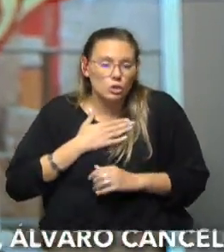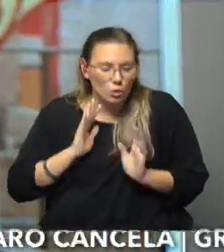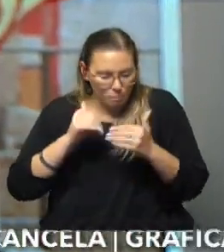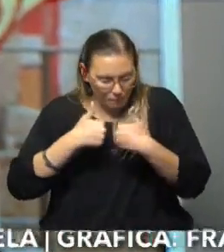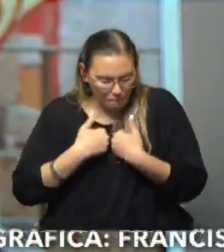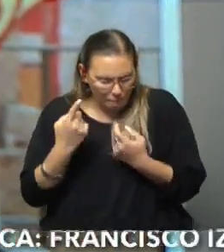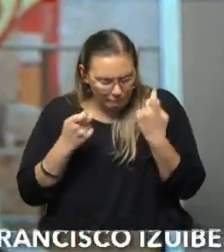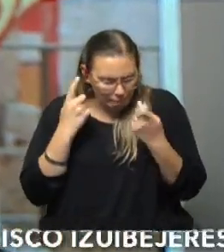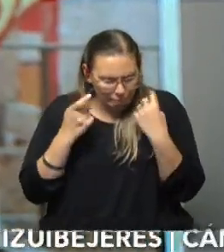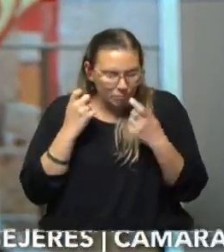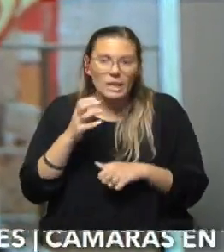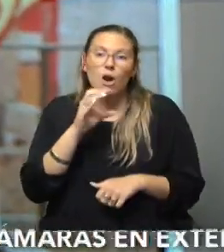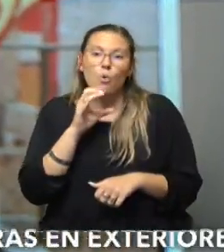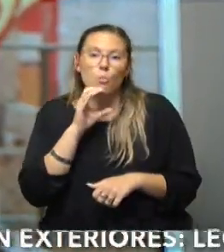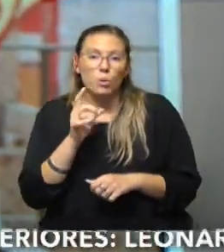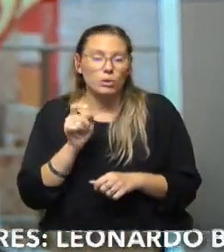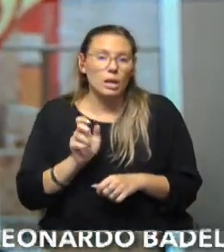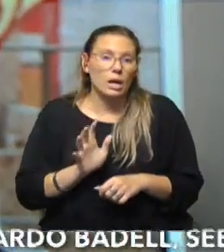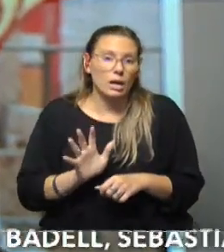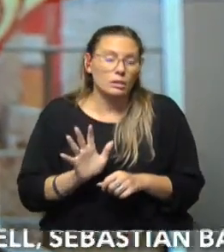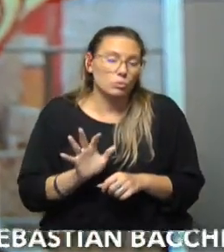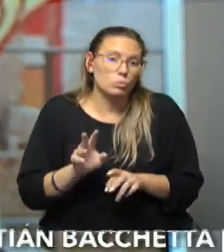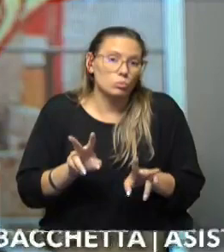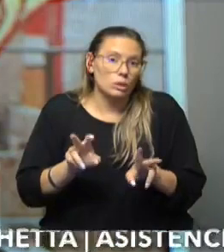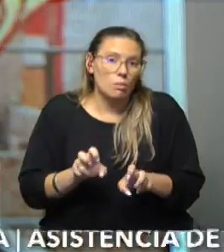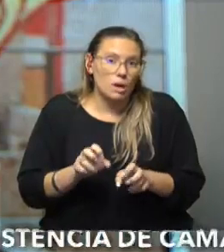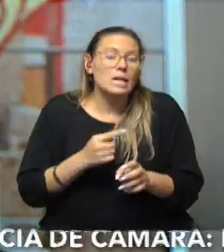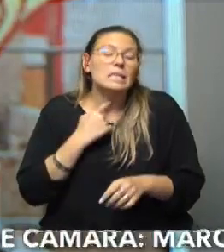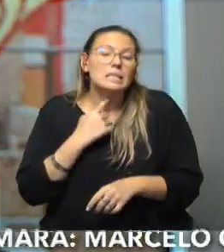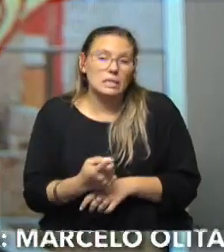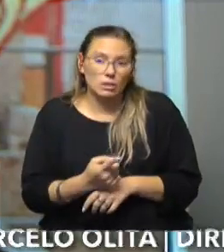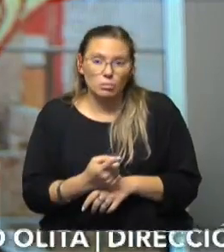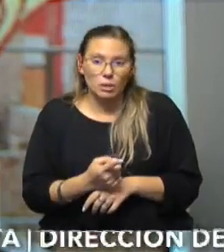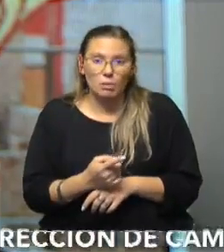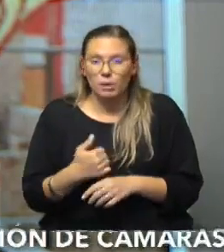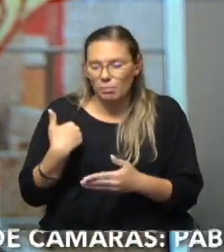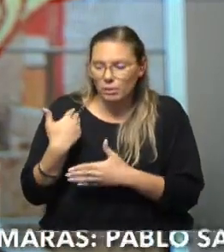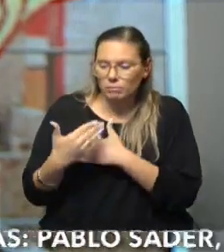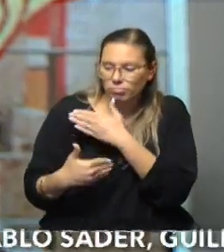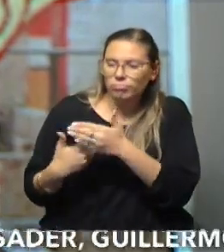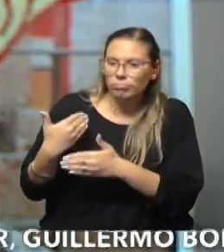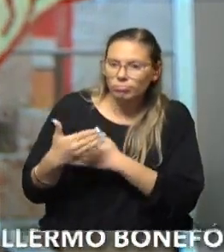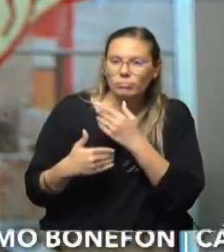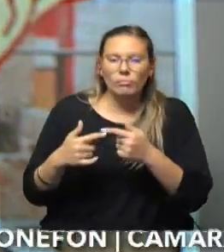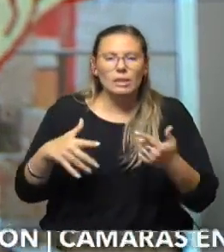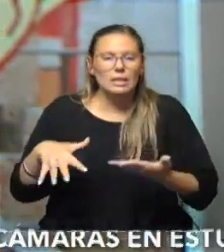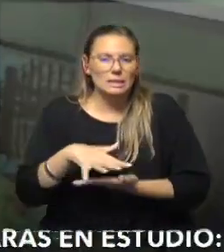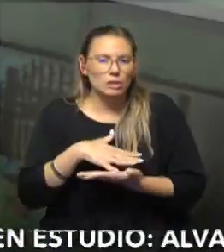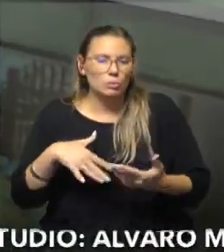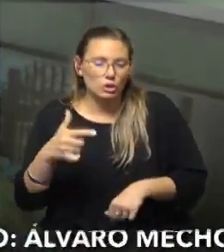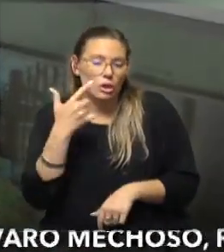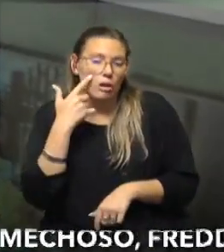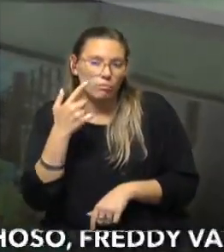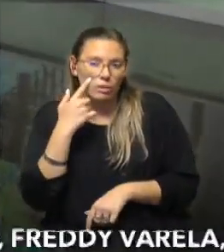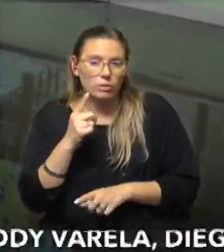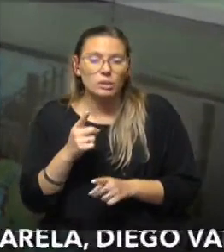digamos, ¿no? Y creo que el humor definitivamente es un vehículo para poder transitar un montón de cosas que te van pasando y